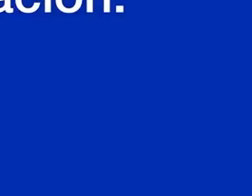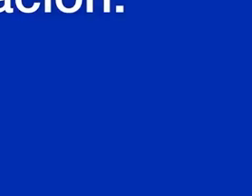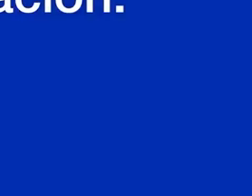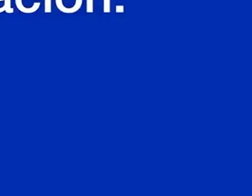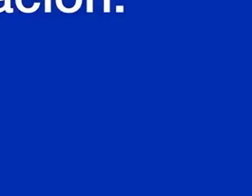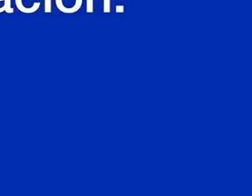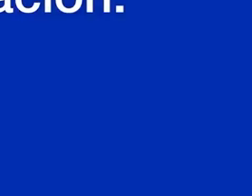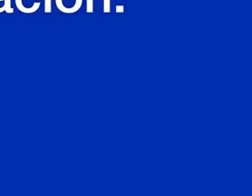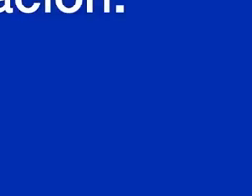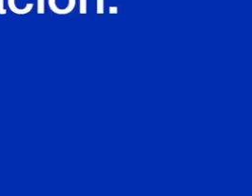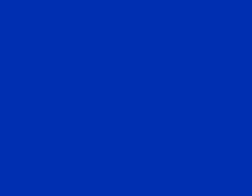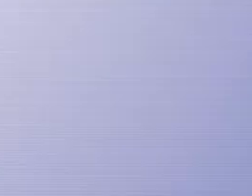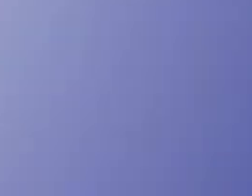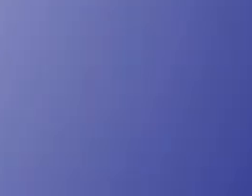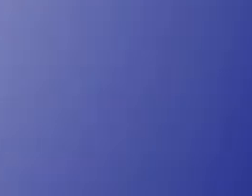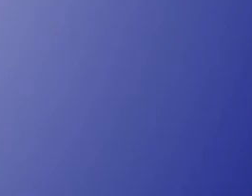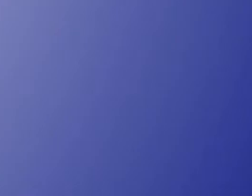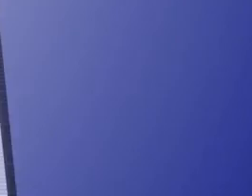nación.